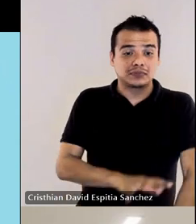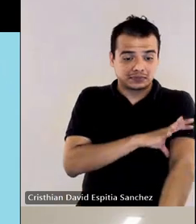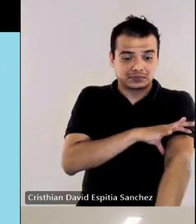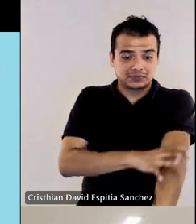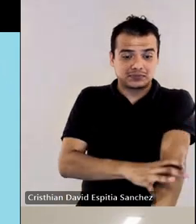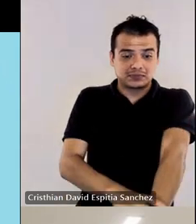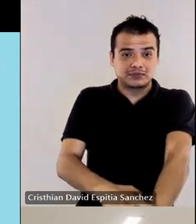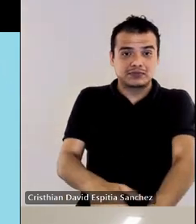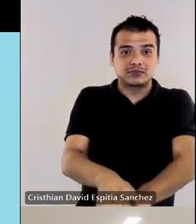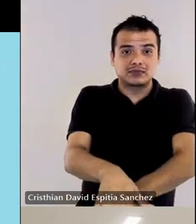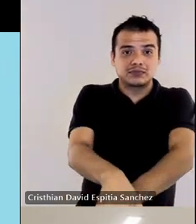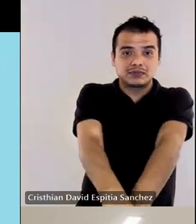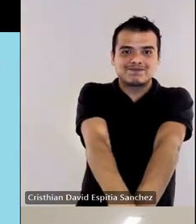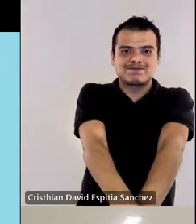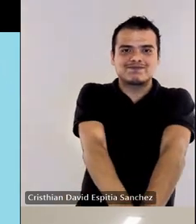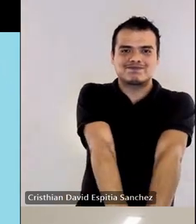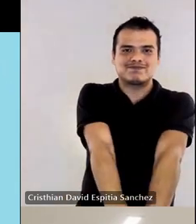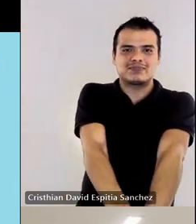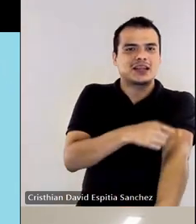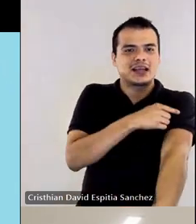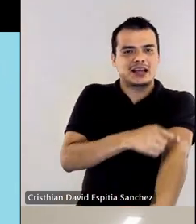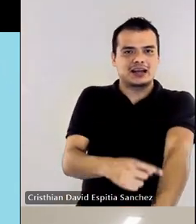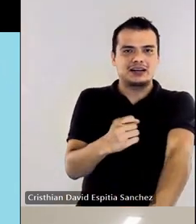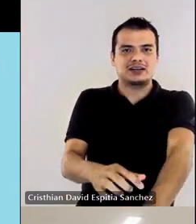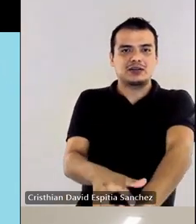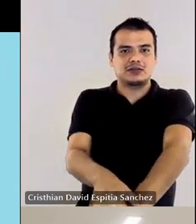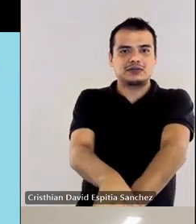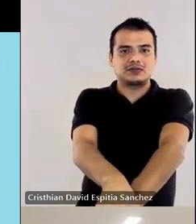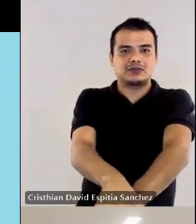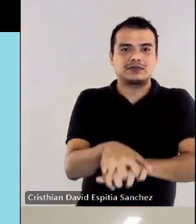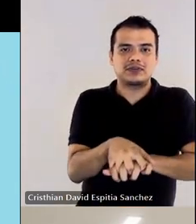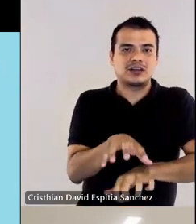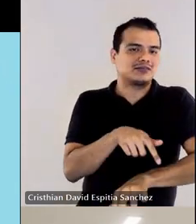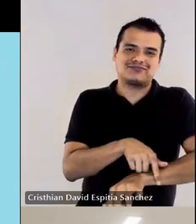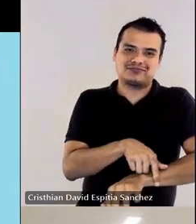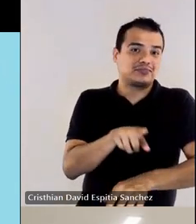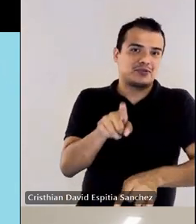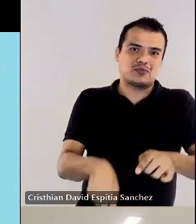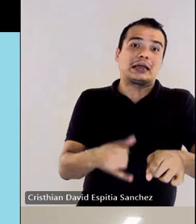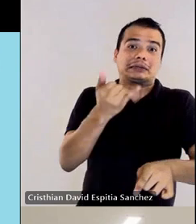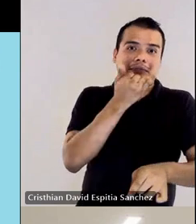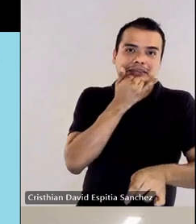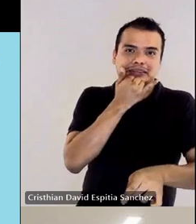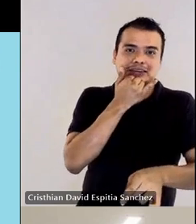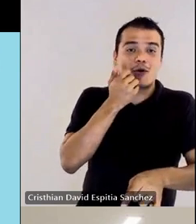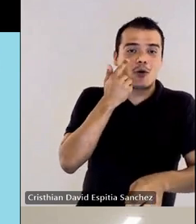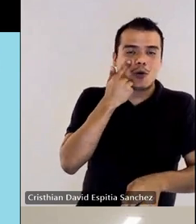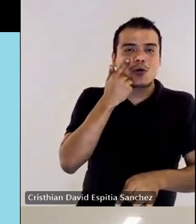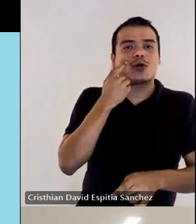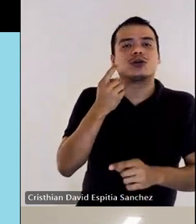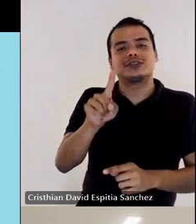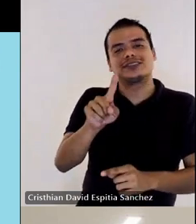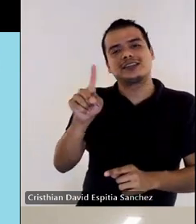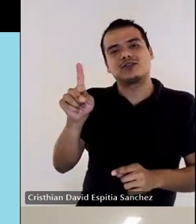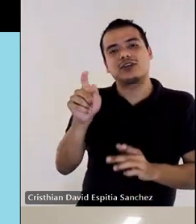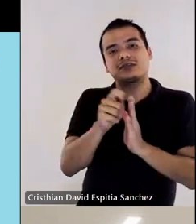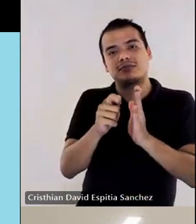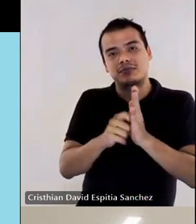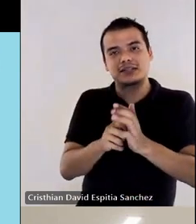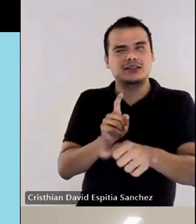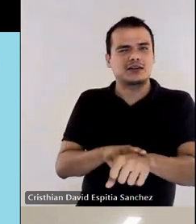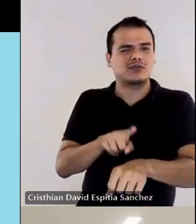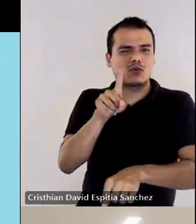cadencia va a ser de 100 a 120 compresiones por minuto. Esta actividad cansa mucho, fatiga mucho,